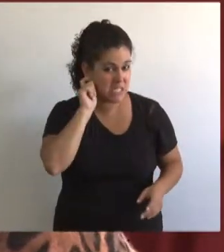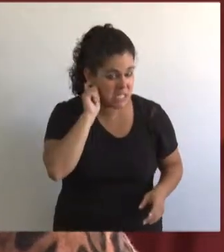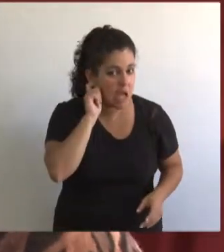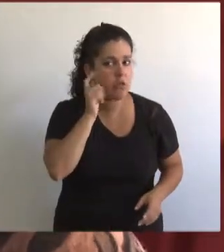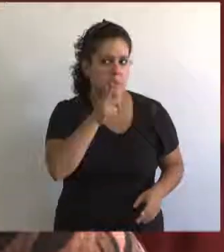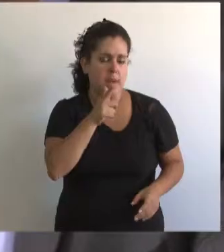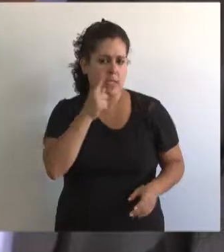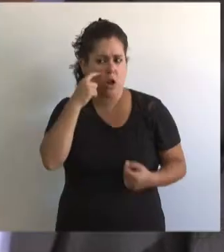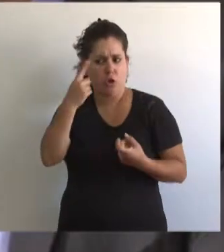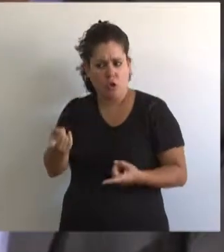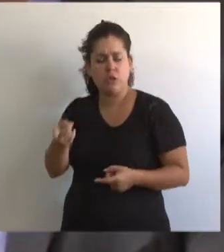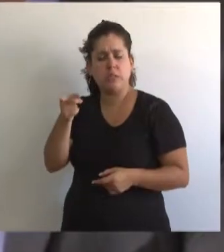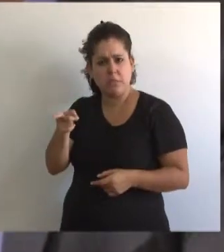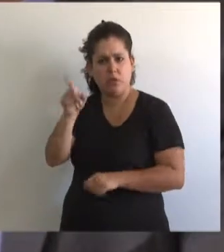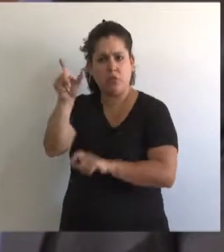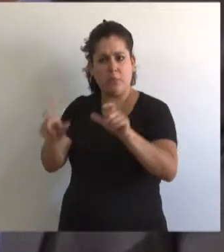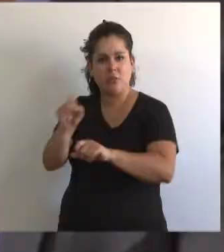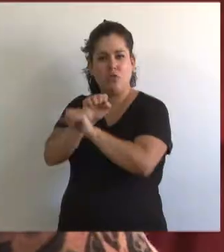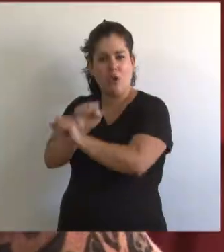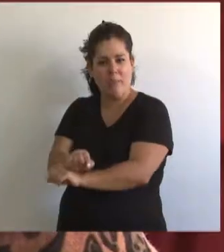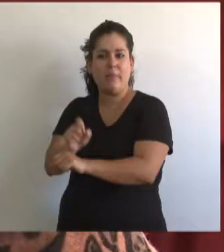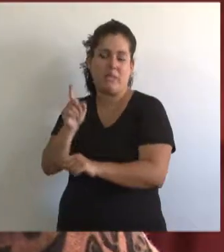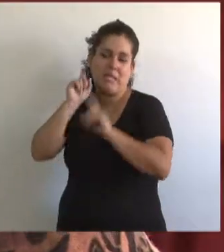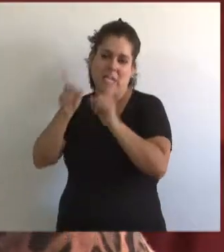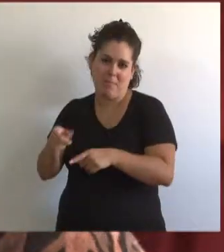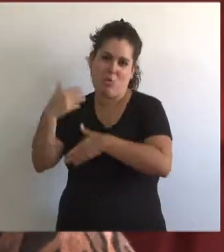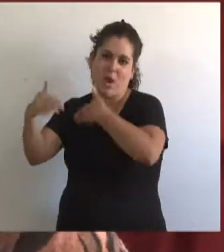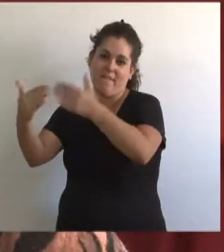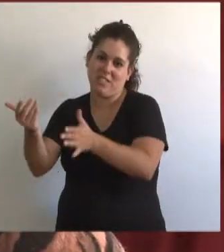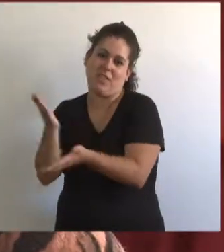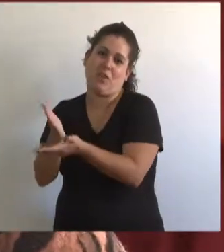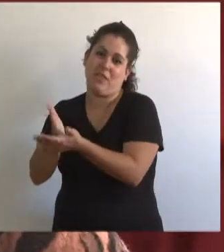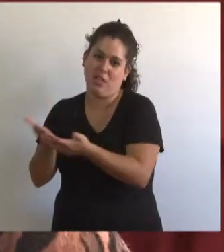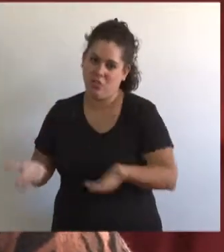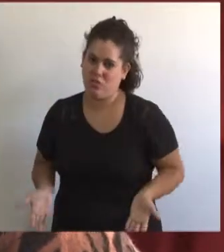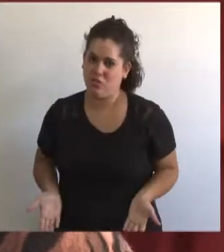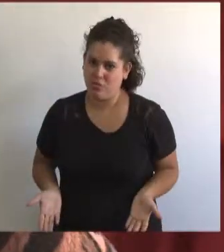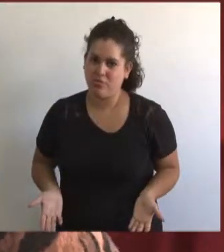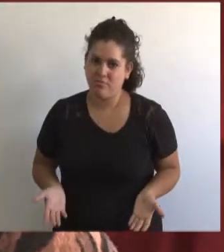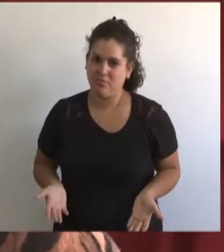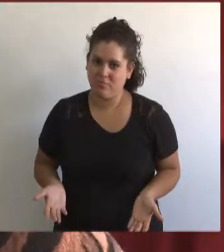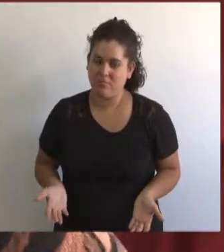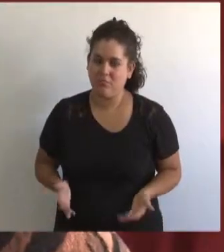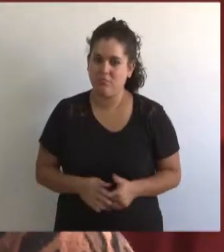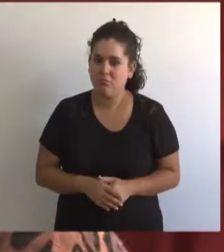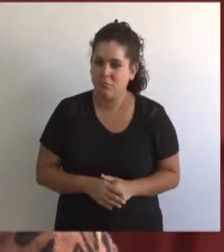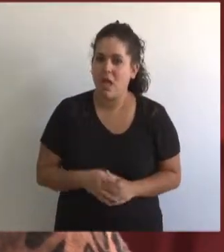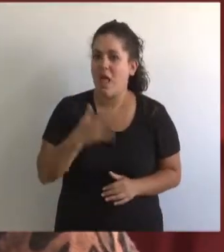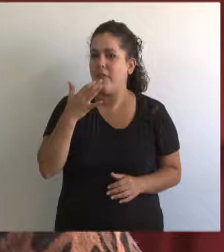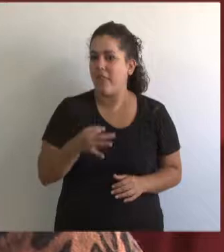Creo que este reconocimiento a este sector minoritario es un avance en los derechos que